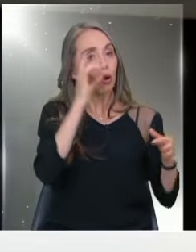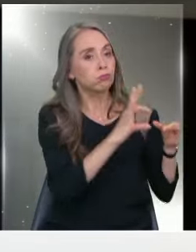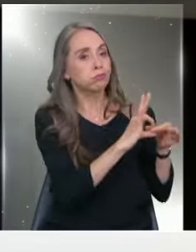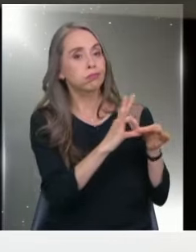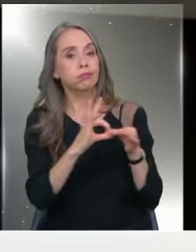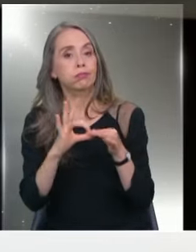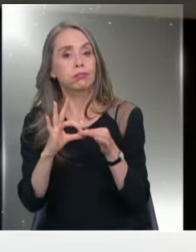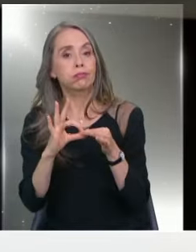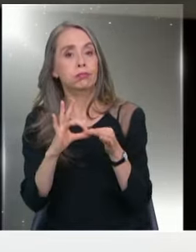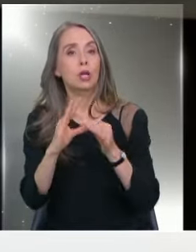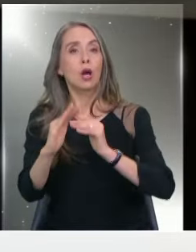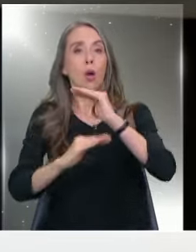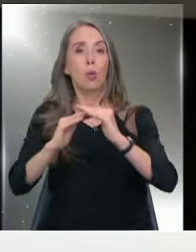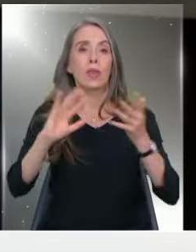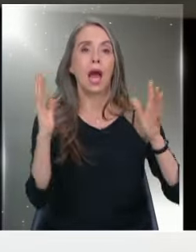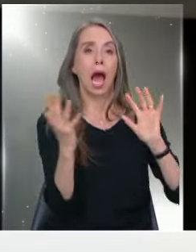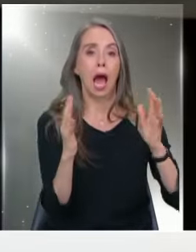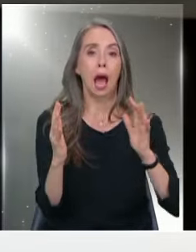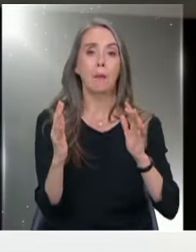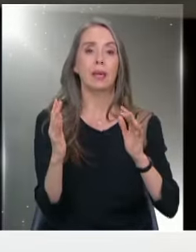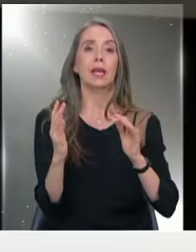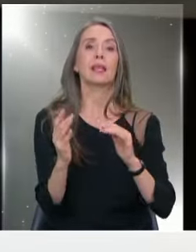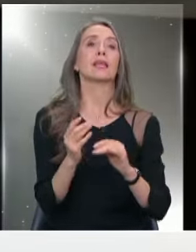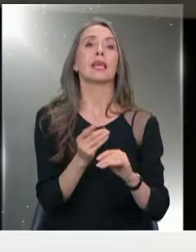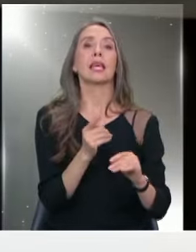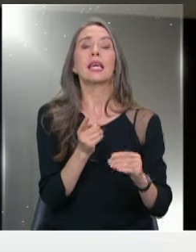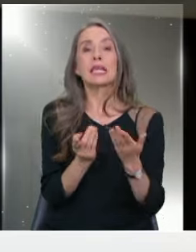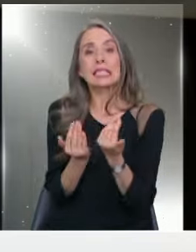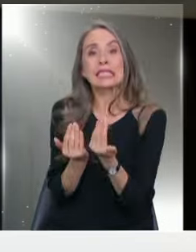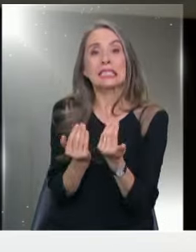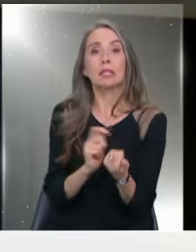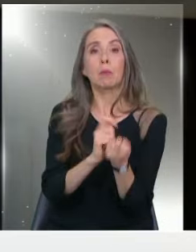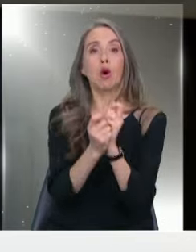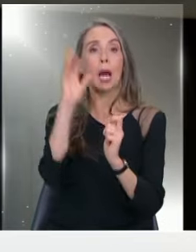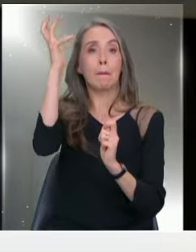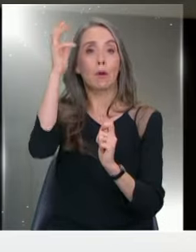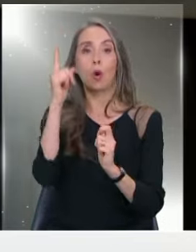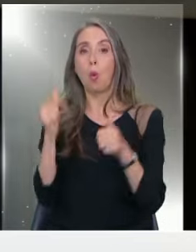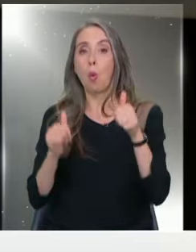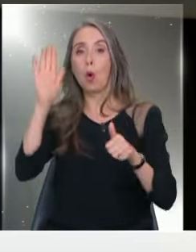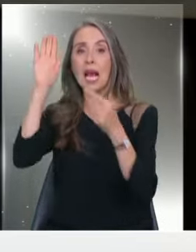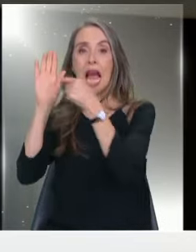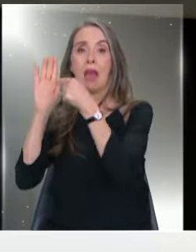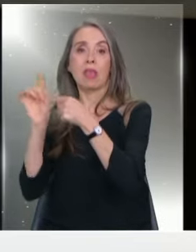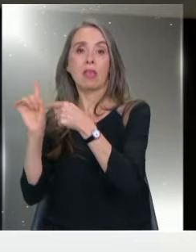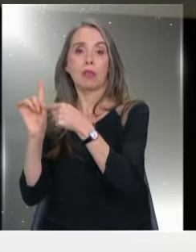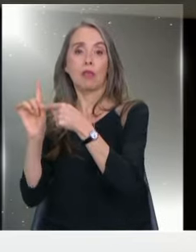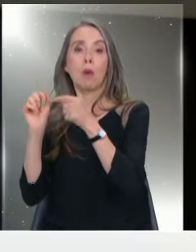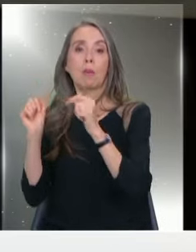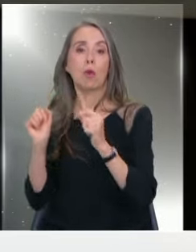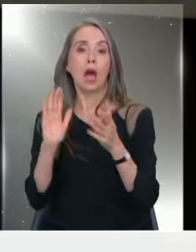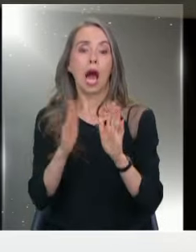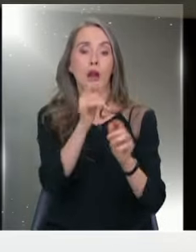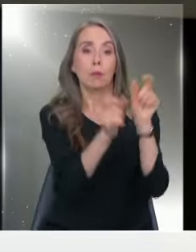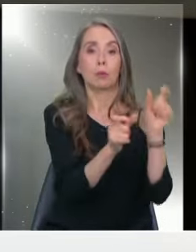de conservación del medio ambiente que demanda el cambio climático. En esa materia, digamos, puede haber un cambio en términos